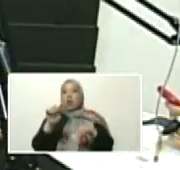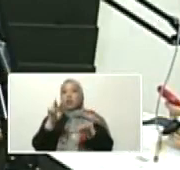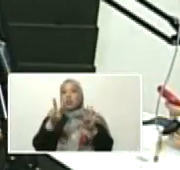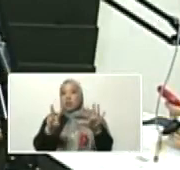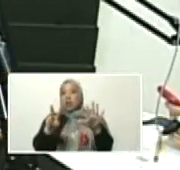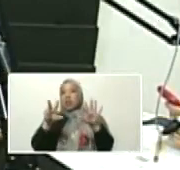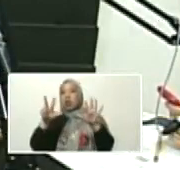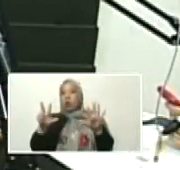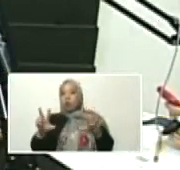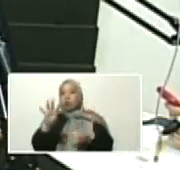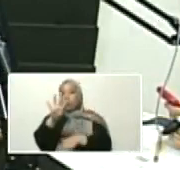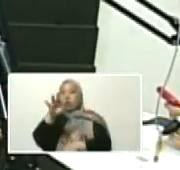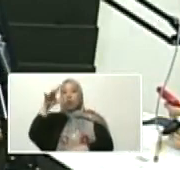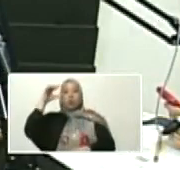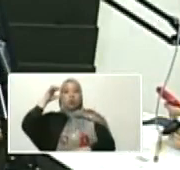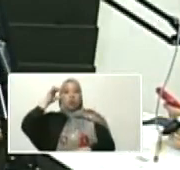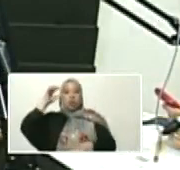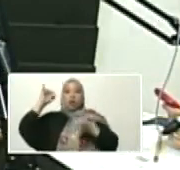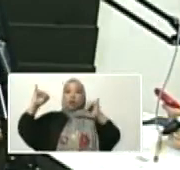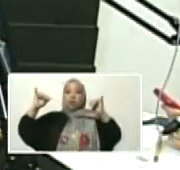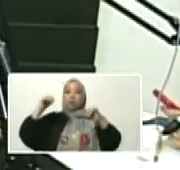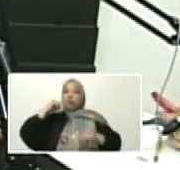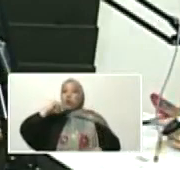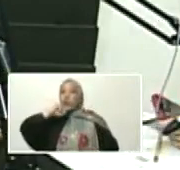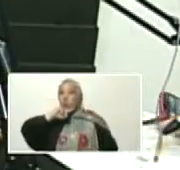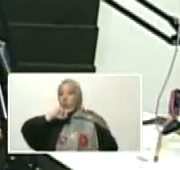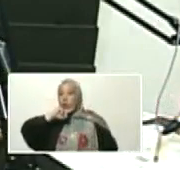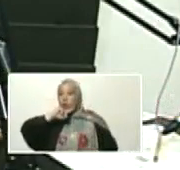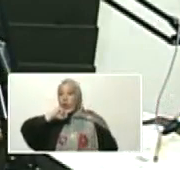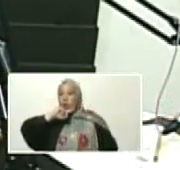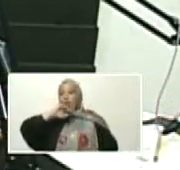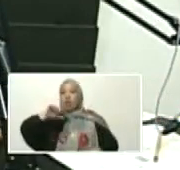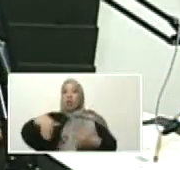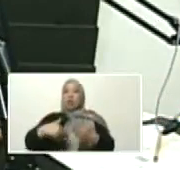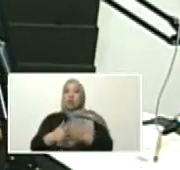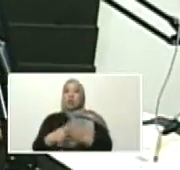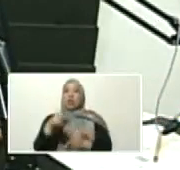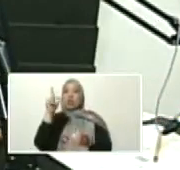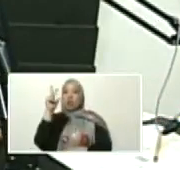Festival Mundial de la Salsa, segundo capítulo. Listo.